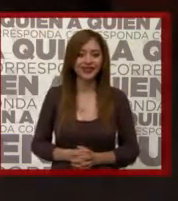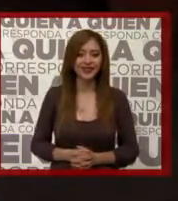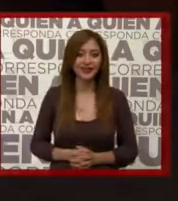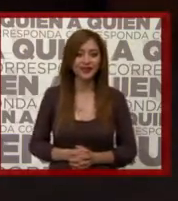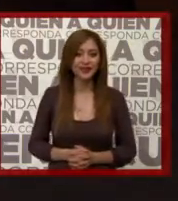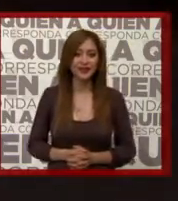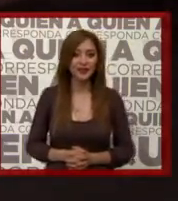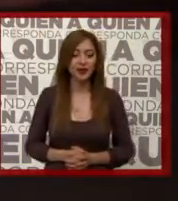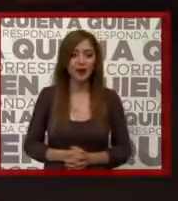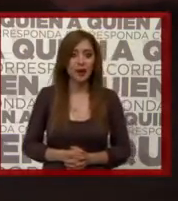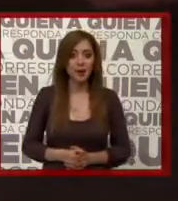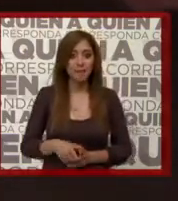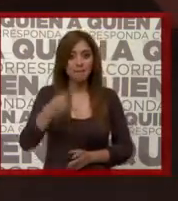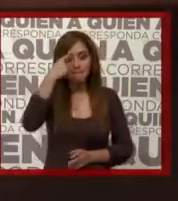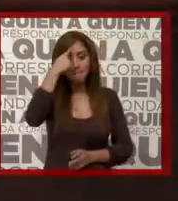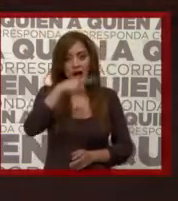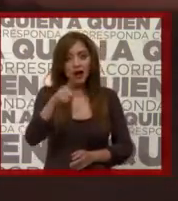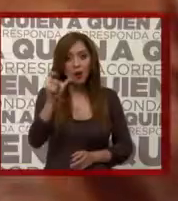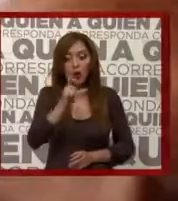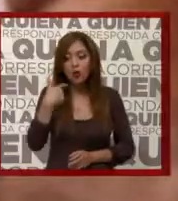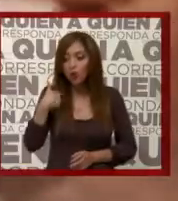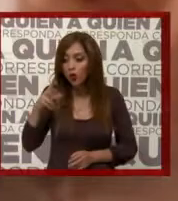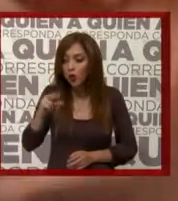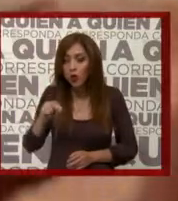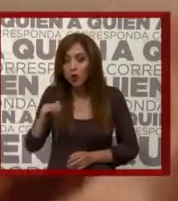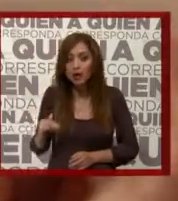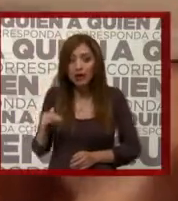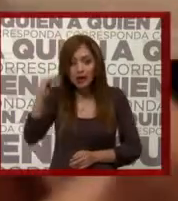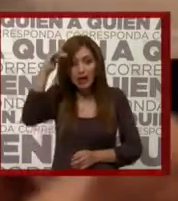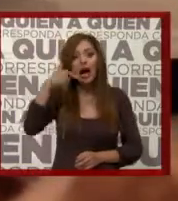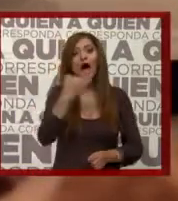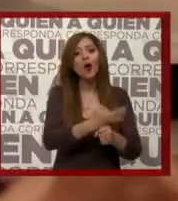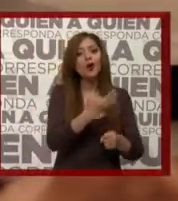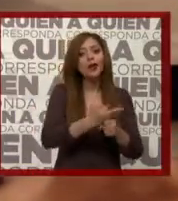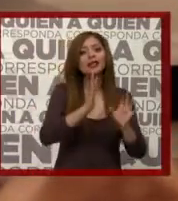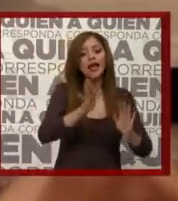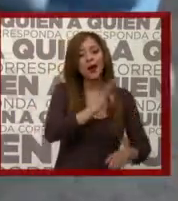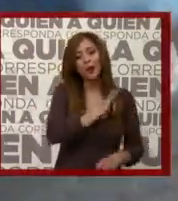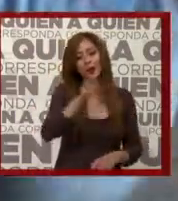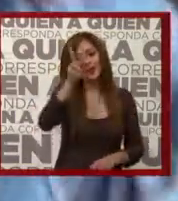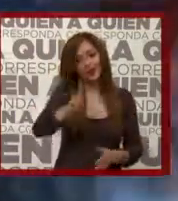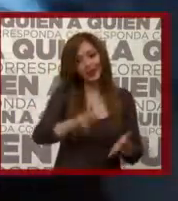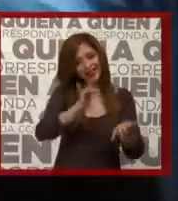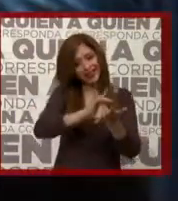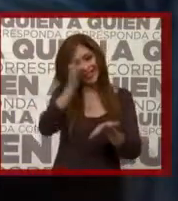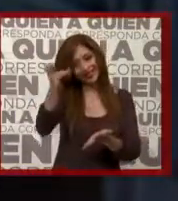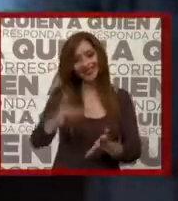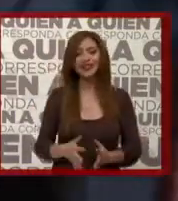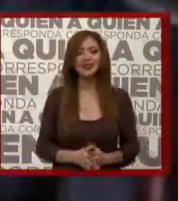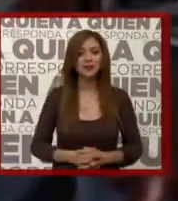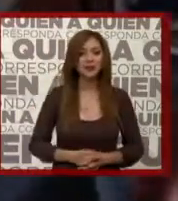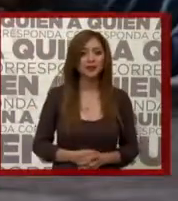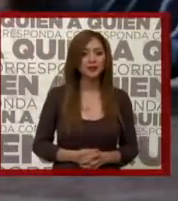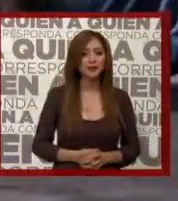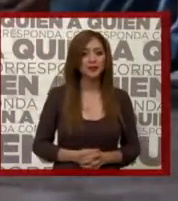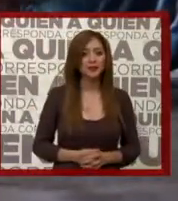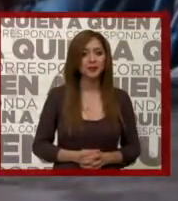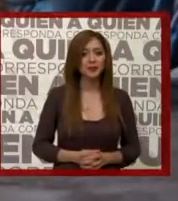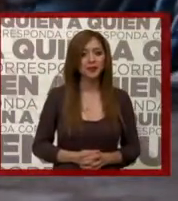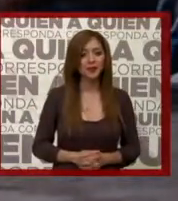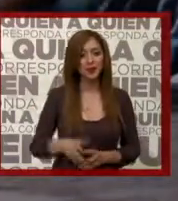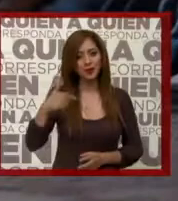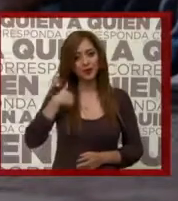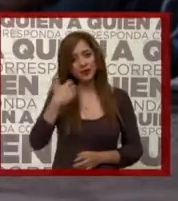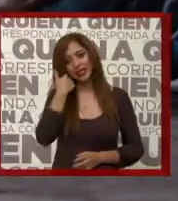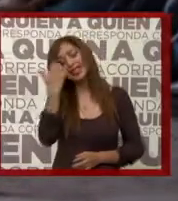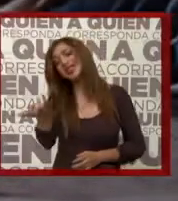Para que cuando no podamos crecer ya podremos. Gracias. Pues quiero yo pues agradecerles, ¿verdad?